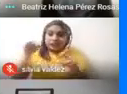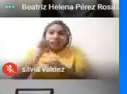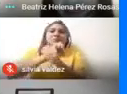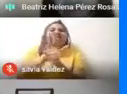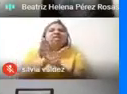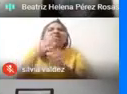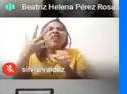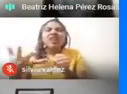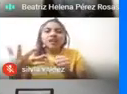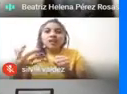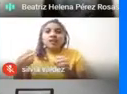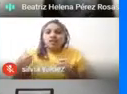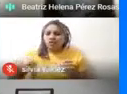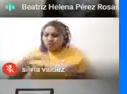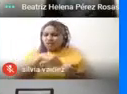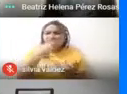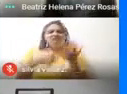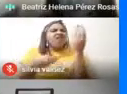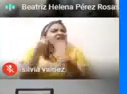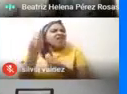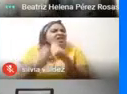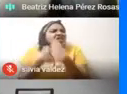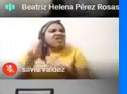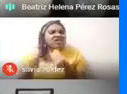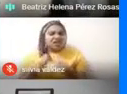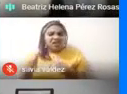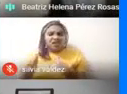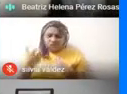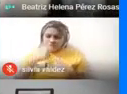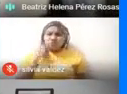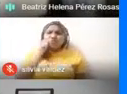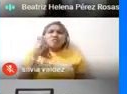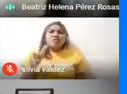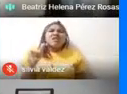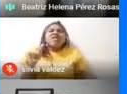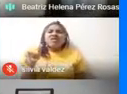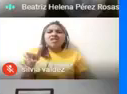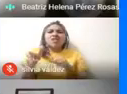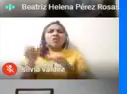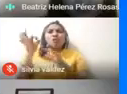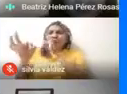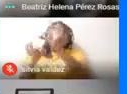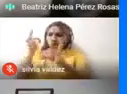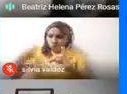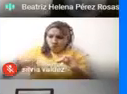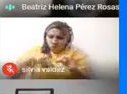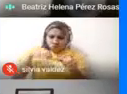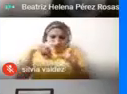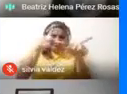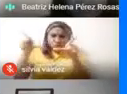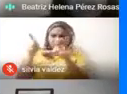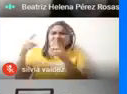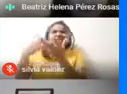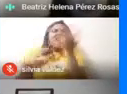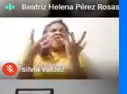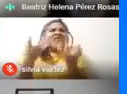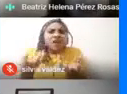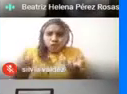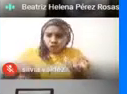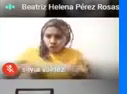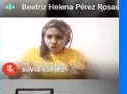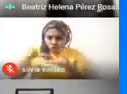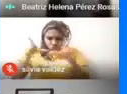que qué estamos haciendo como seres humanos y como el cuidado de nuestro territorio que queremos para nuestro